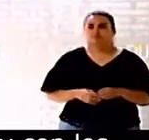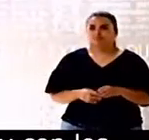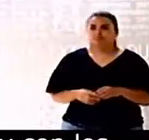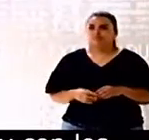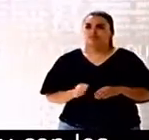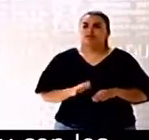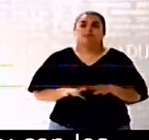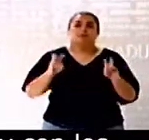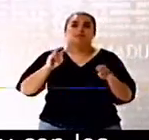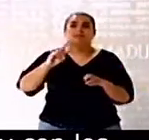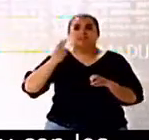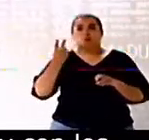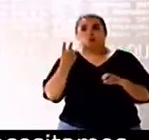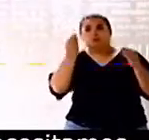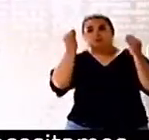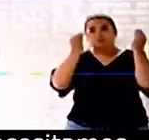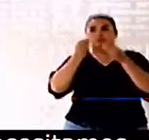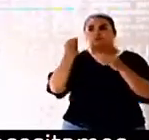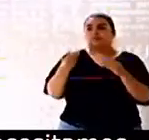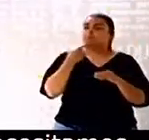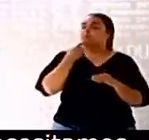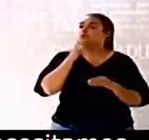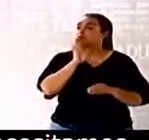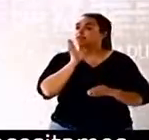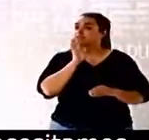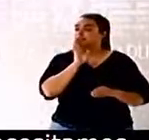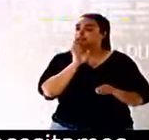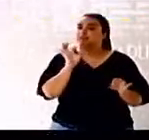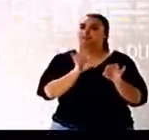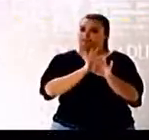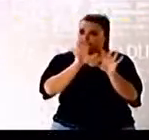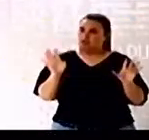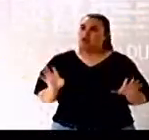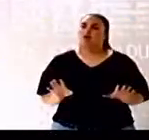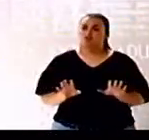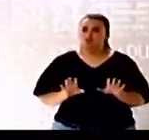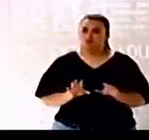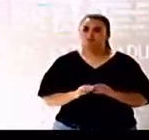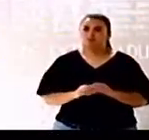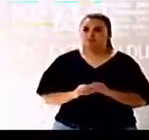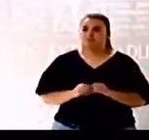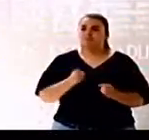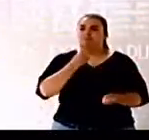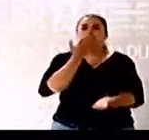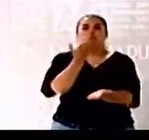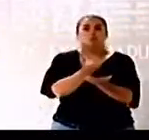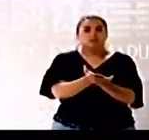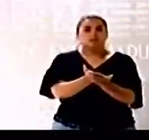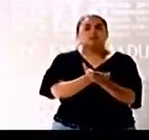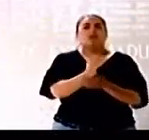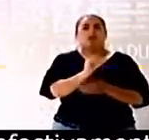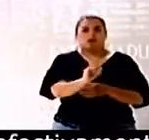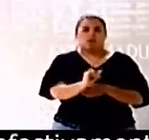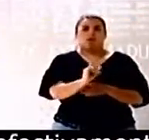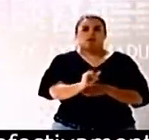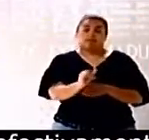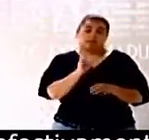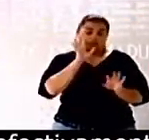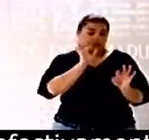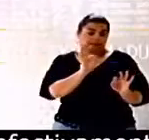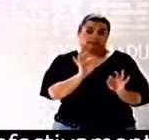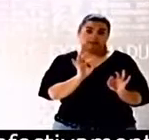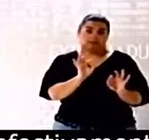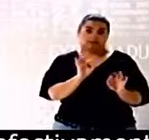Respecto de la segunda consideración que me hacías, efectivamente, esa propuesta existe y es así.